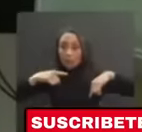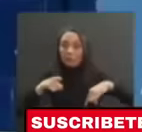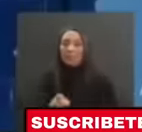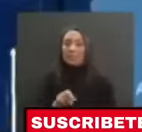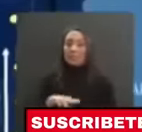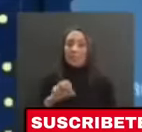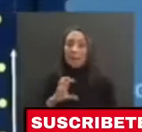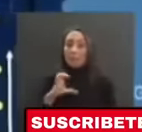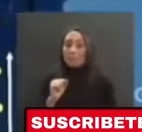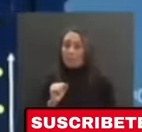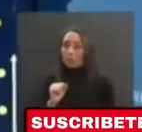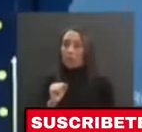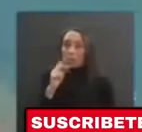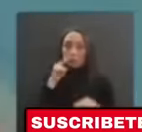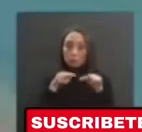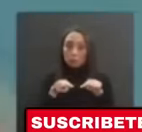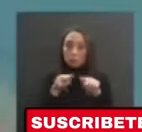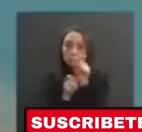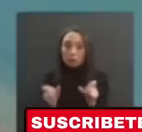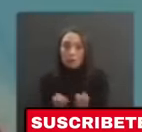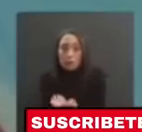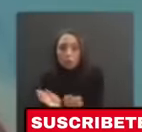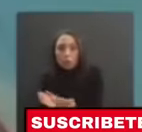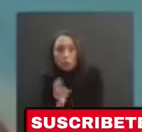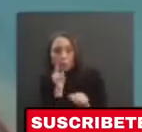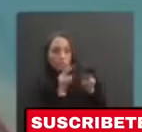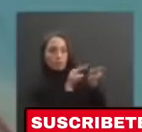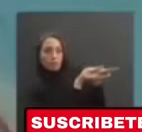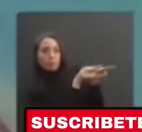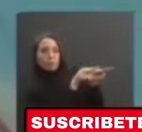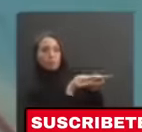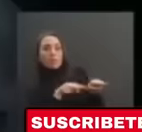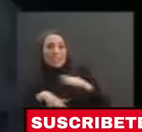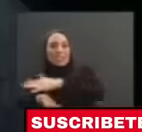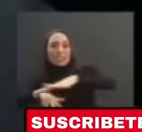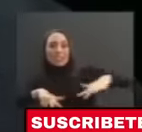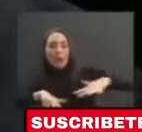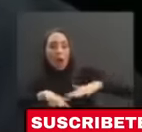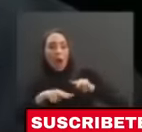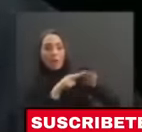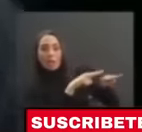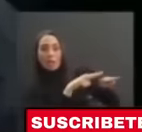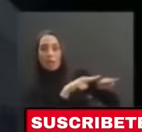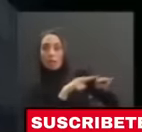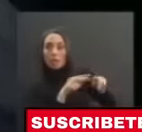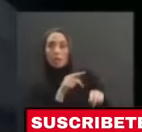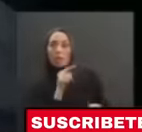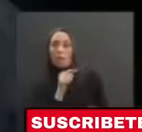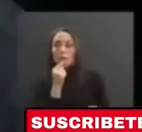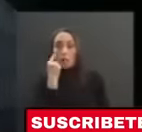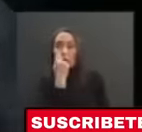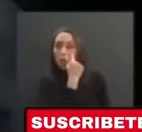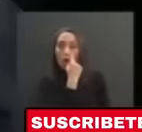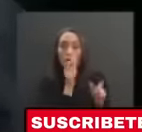nos señalan es observada por pescadores artesanales del archipiélago de Juan Fernández. Son nuestros ojos a final de cuentas de lo que pasa